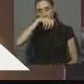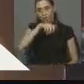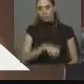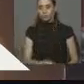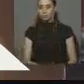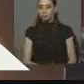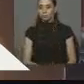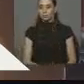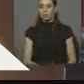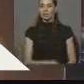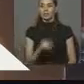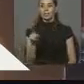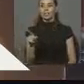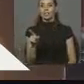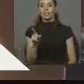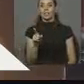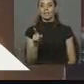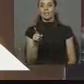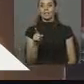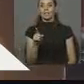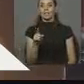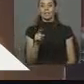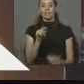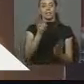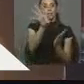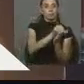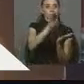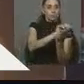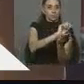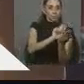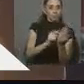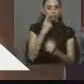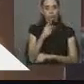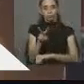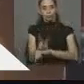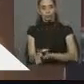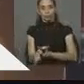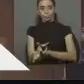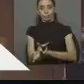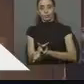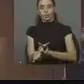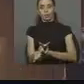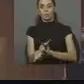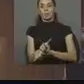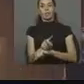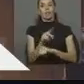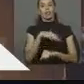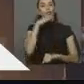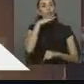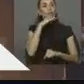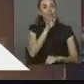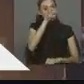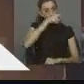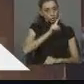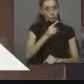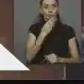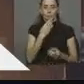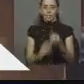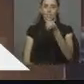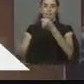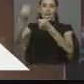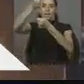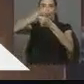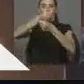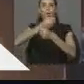sea, tenía que dedicarse en realidad a registrar y ser ministro de fe, pero no era suficiente, tenía que ser también presidente de